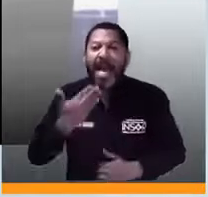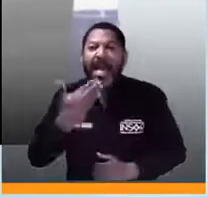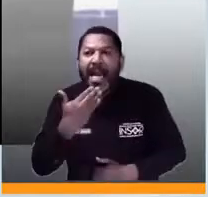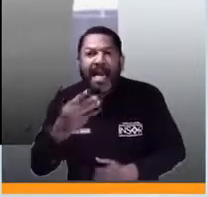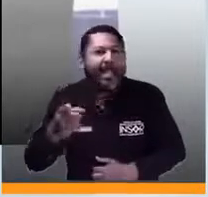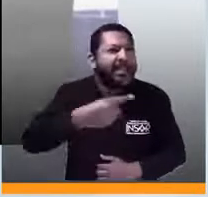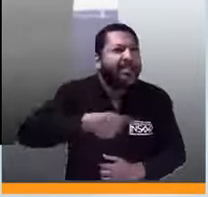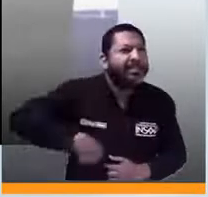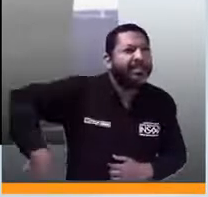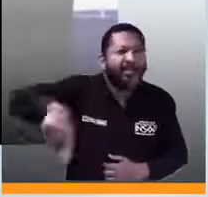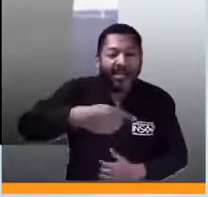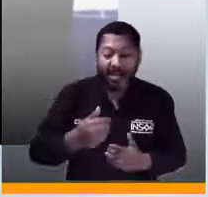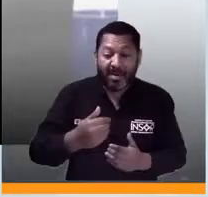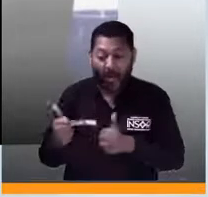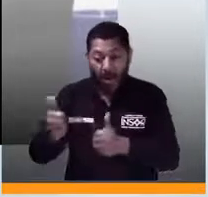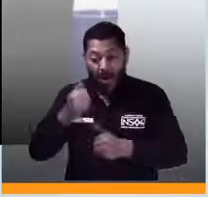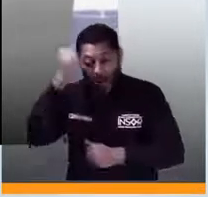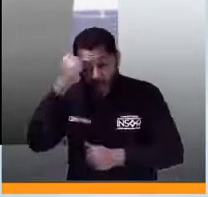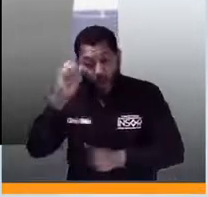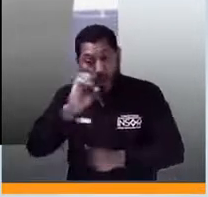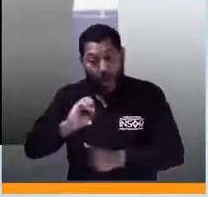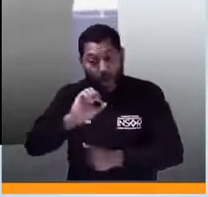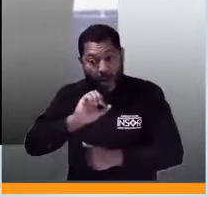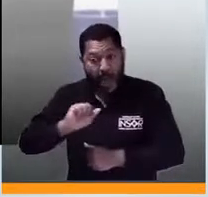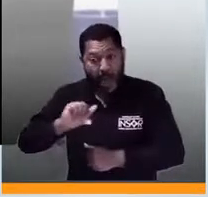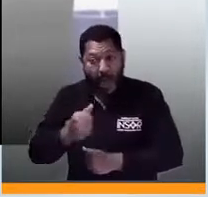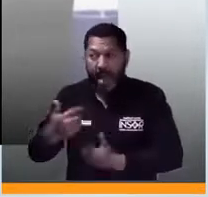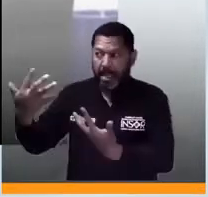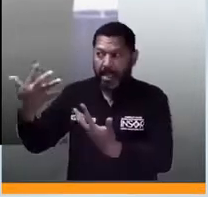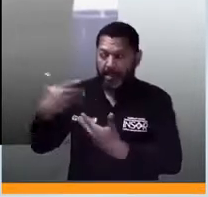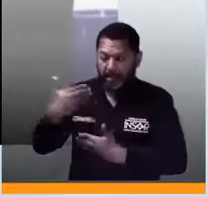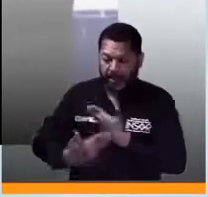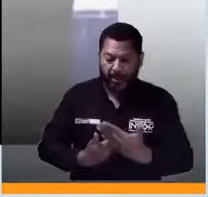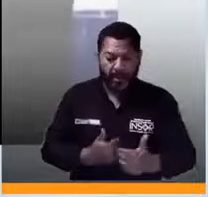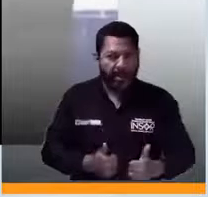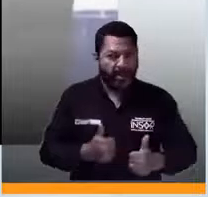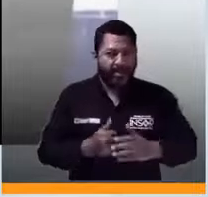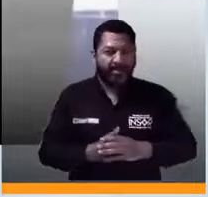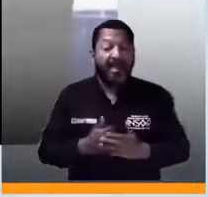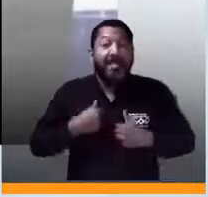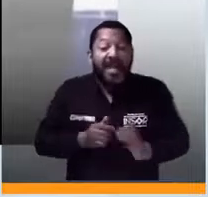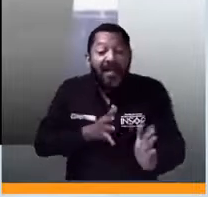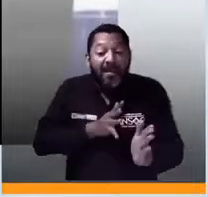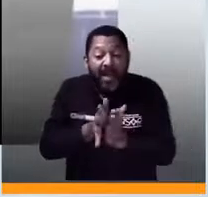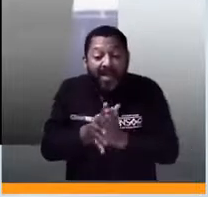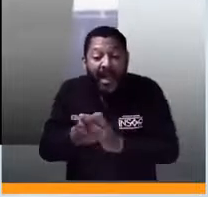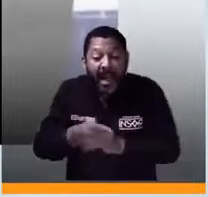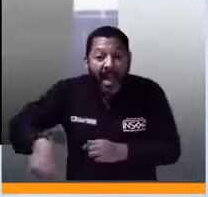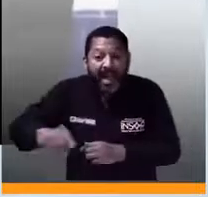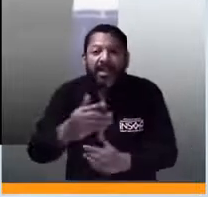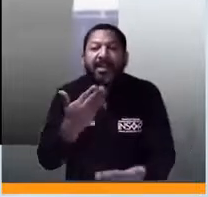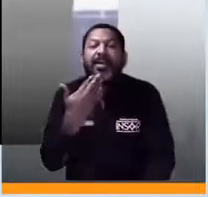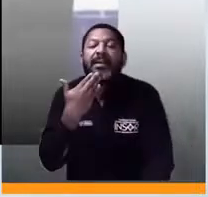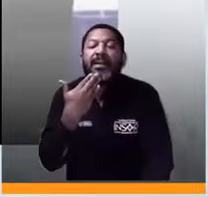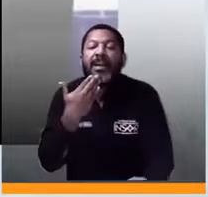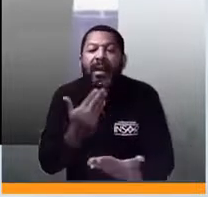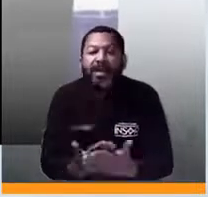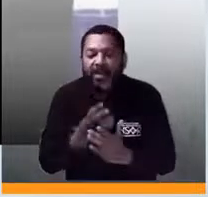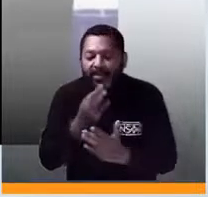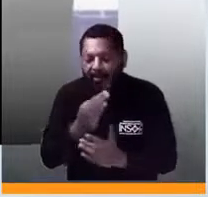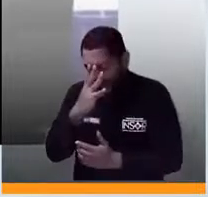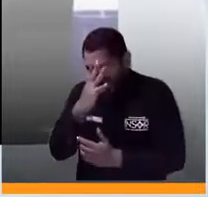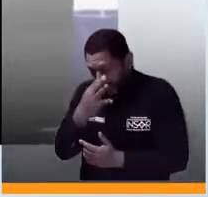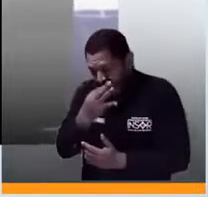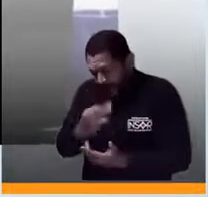aporte educativo de buenos maestros y maestras que hemos tenido a lo largo de este tiempo. Entonces, mi mensaje para ellos es gracias y mis disculpas